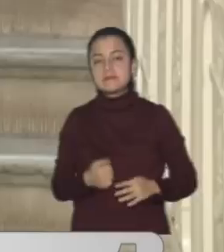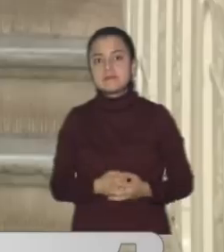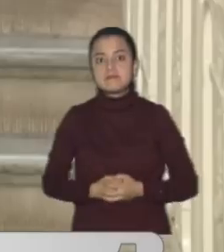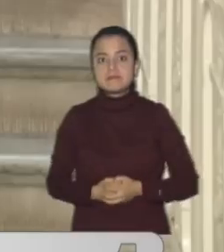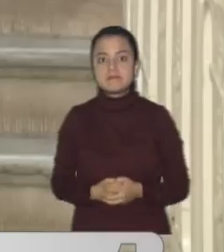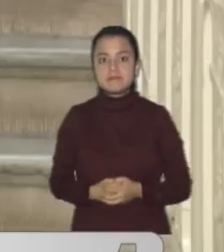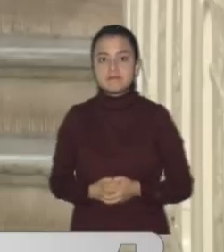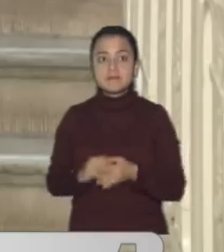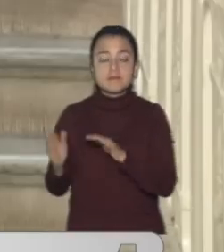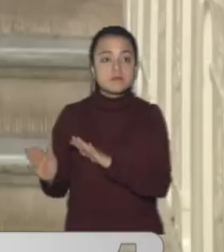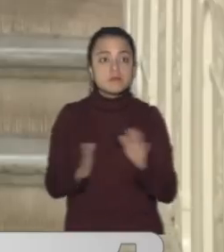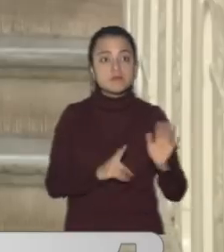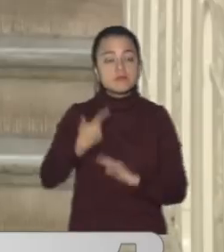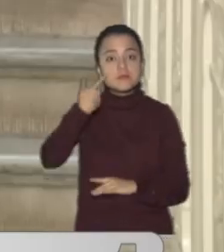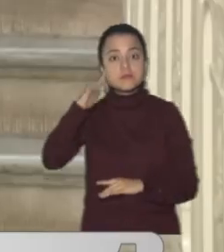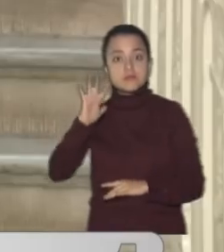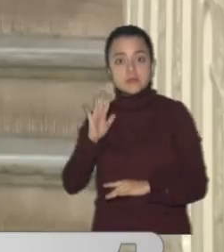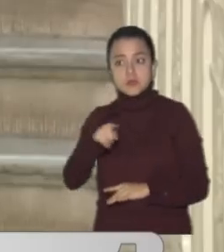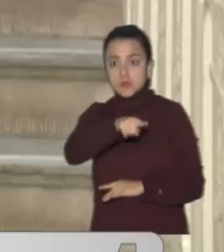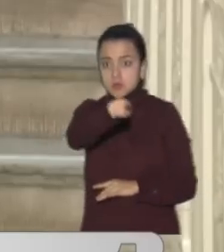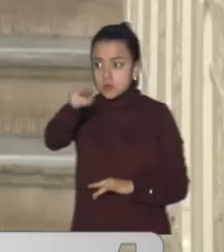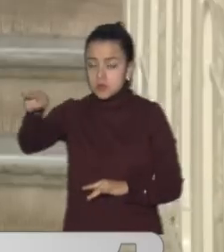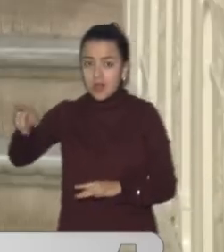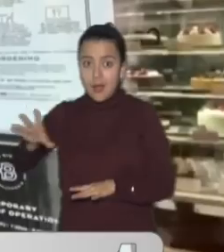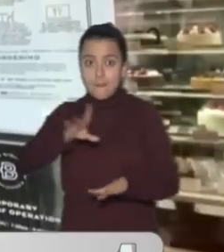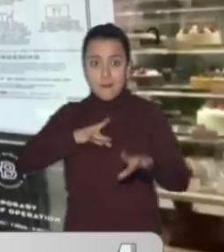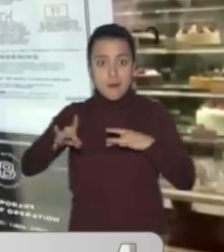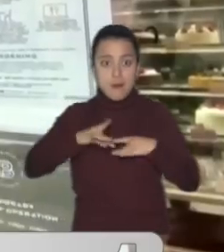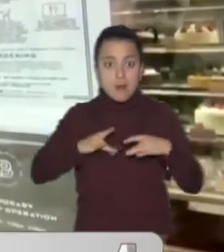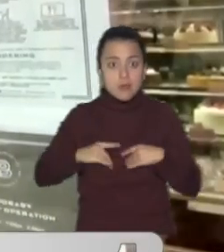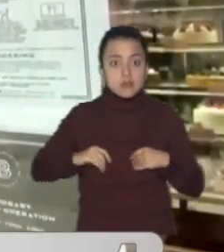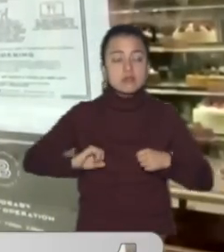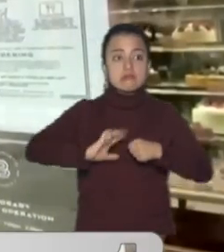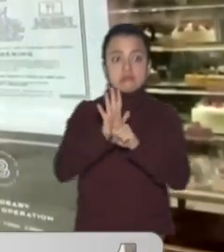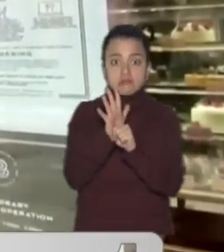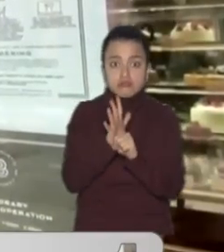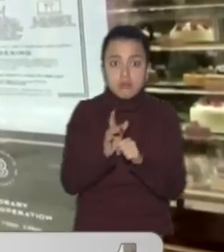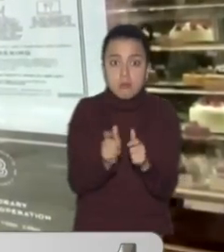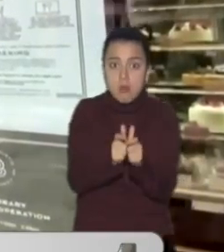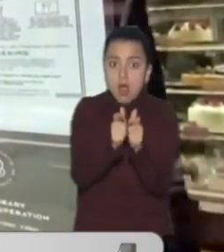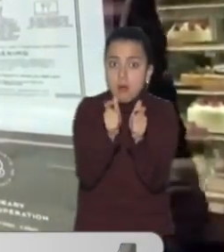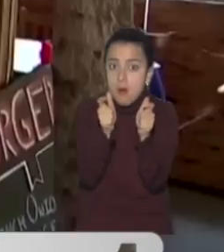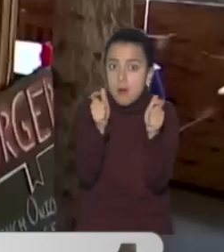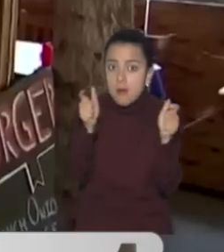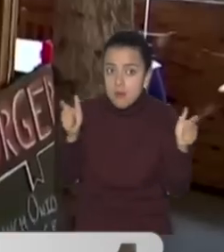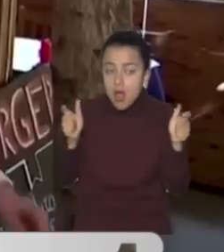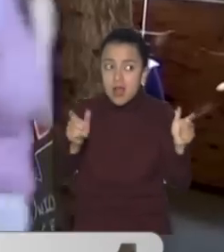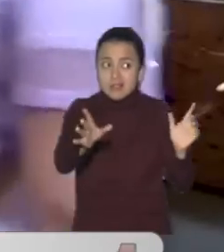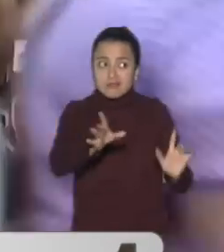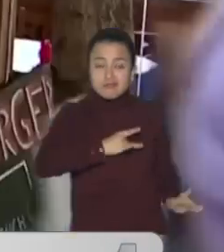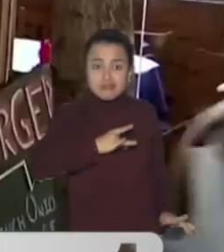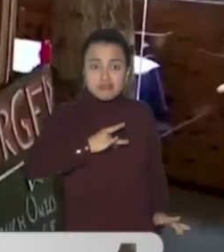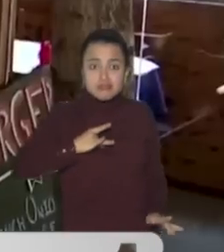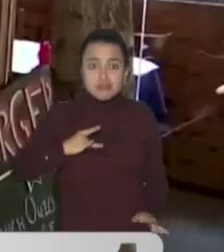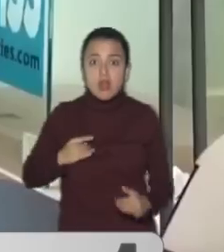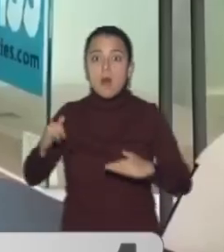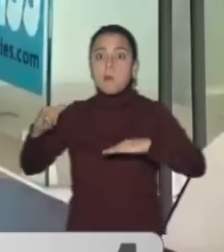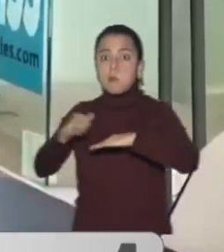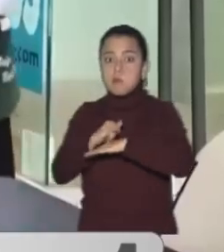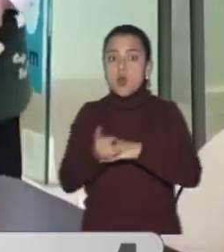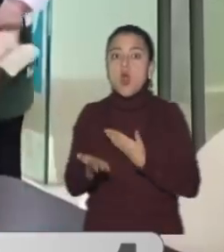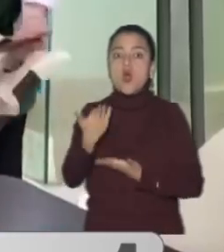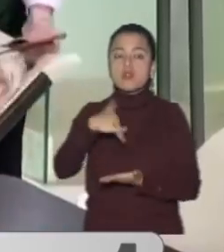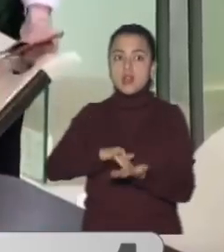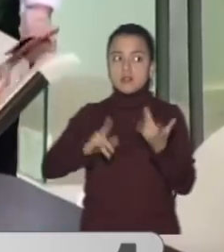Pese a que las autoridades sanitarias advierten del aumento de infecciones y hospitalizaciones por COVID-19, y de hecho la ciudad de Nueva York ya se encuentra ahora